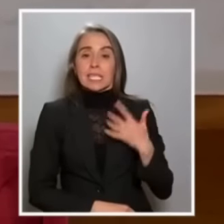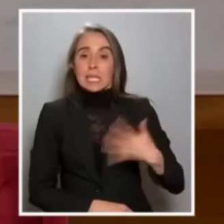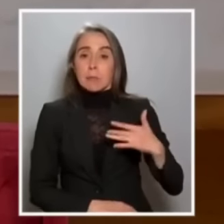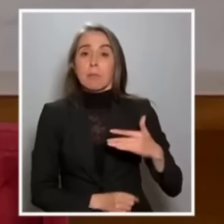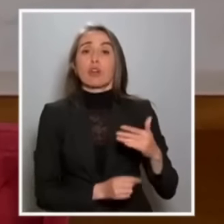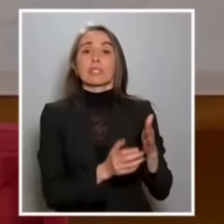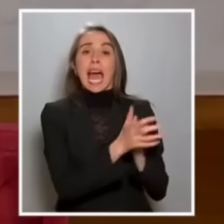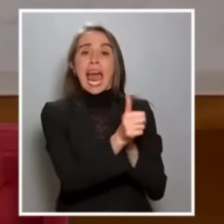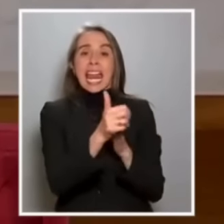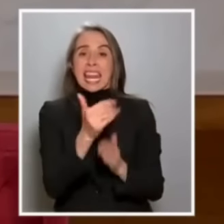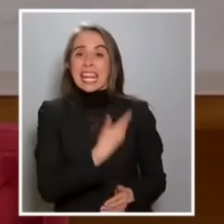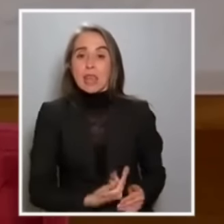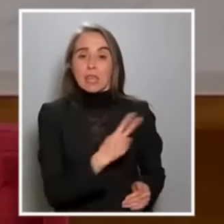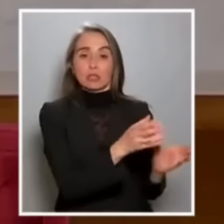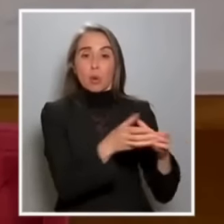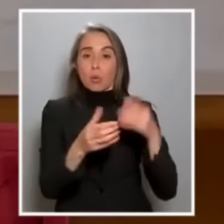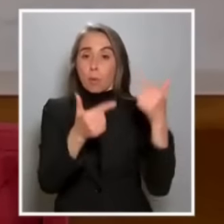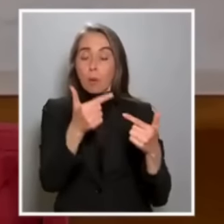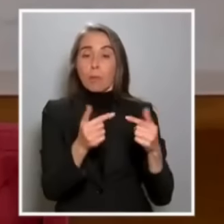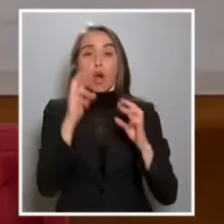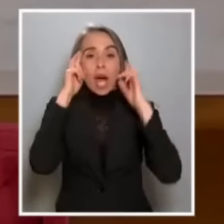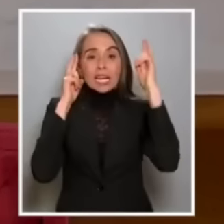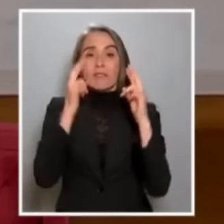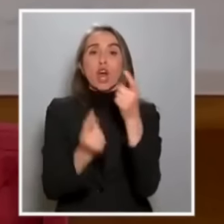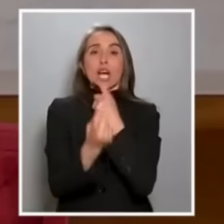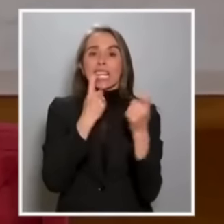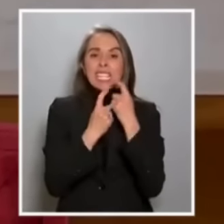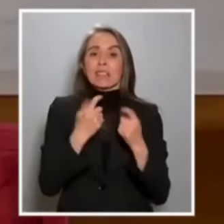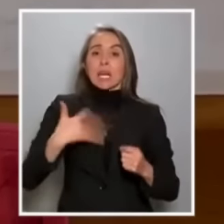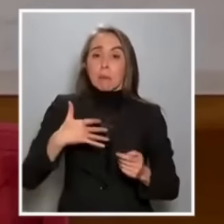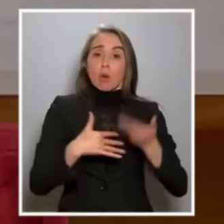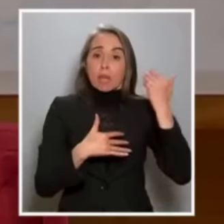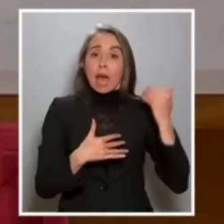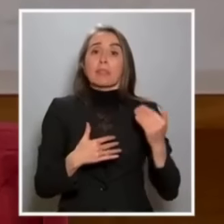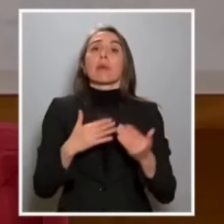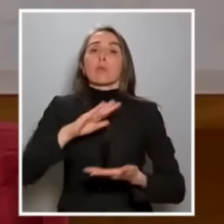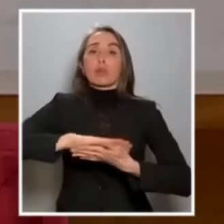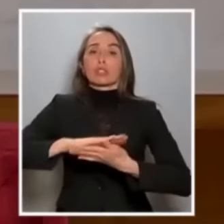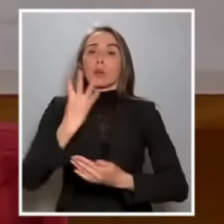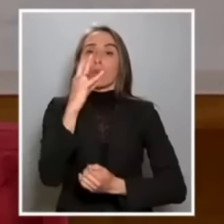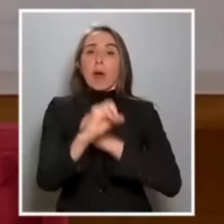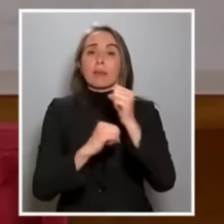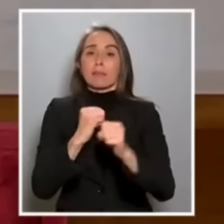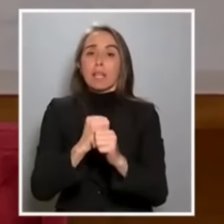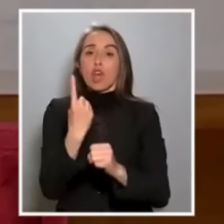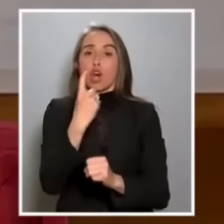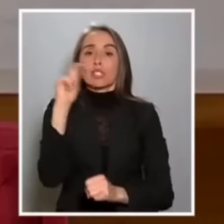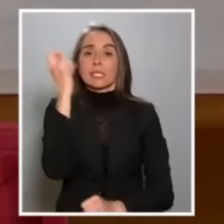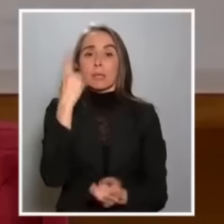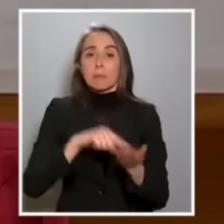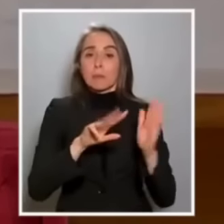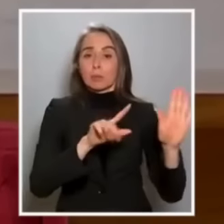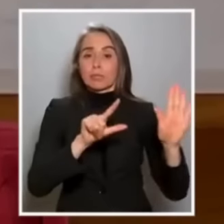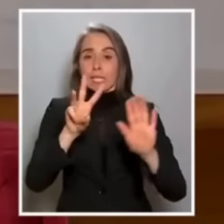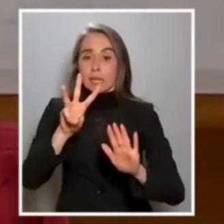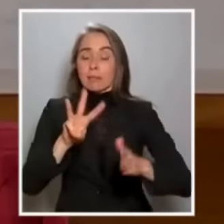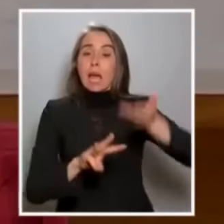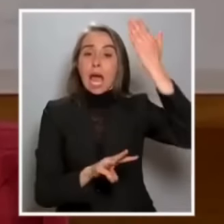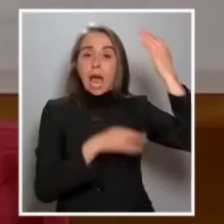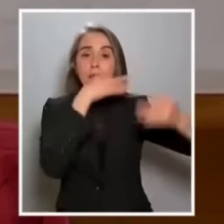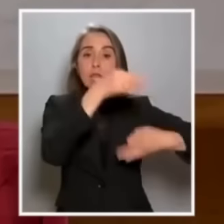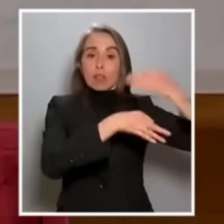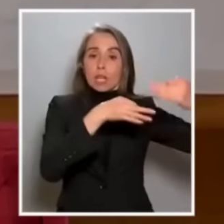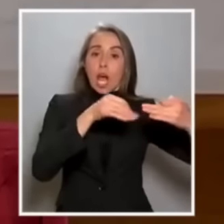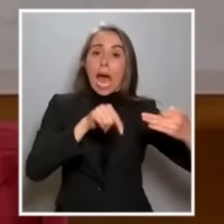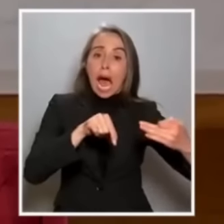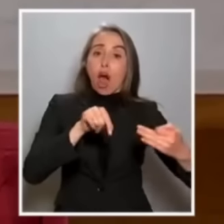Importantes líderes de su sector habían hecho reflexiones y autocríticas relevantes para los 40 años del 11 de septiembre de 1973. Y